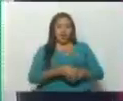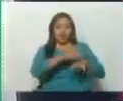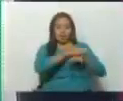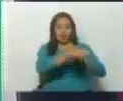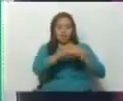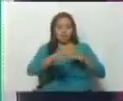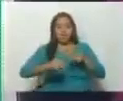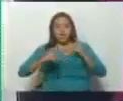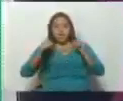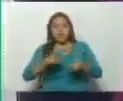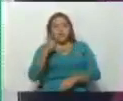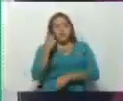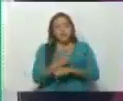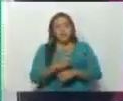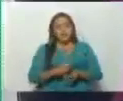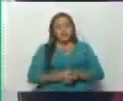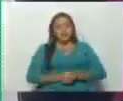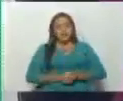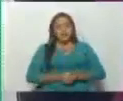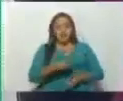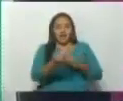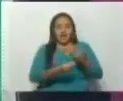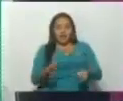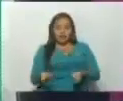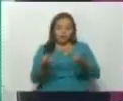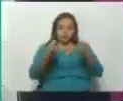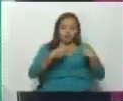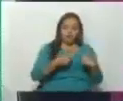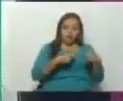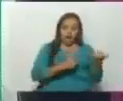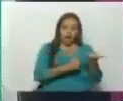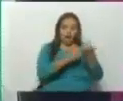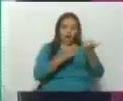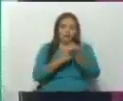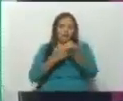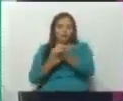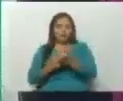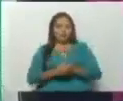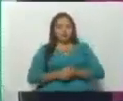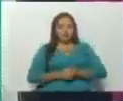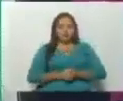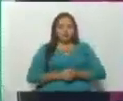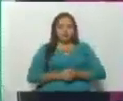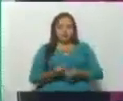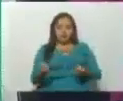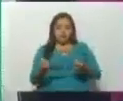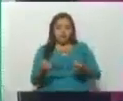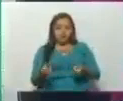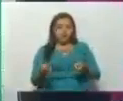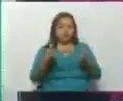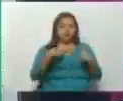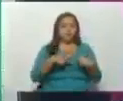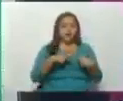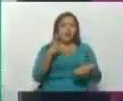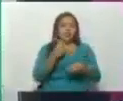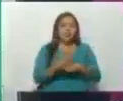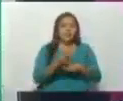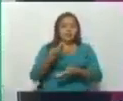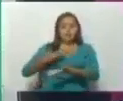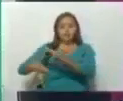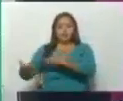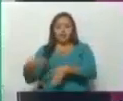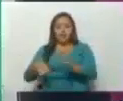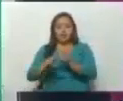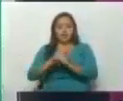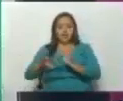bueno, también tiene que generar o genera ingresos, ¿no? Eso tiene que ver con el tema de la renta. Y esos ingresos bueno, tienen que devolverse al derecho